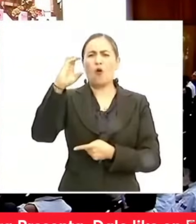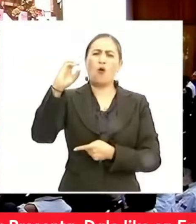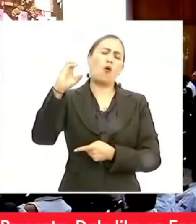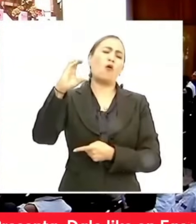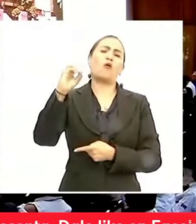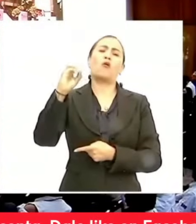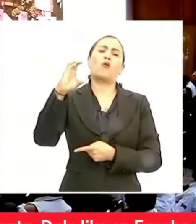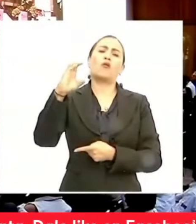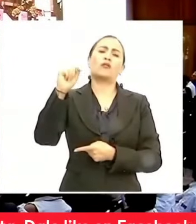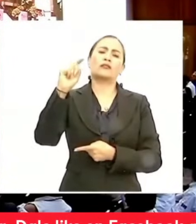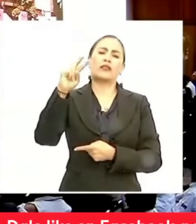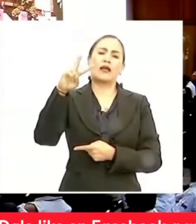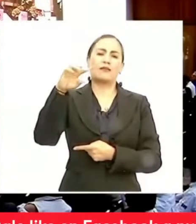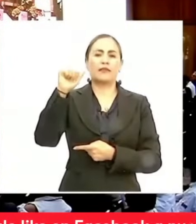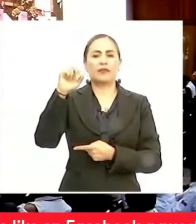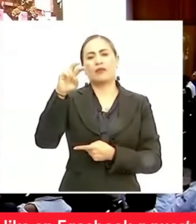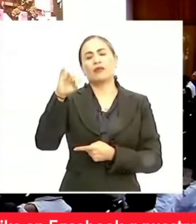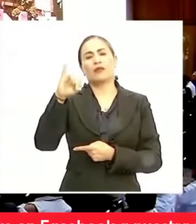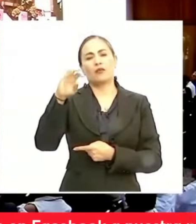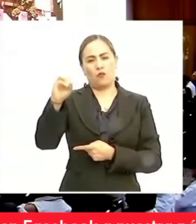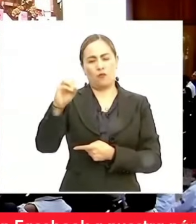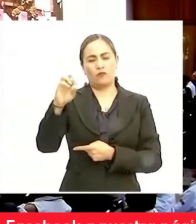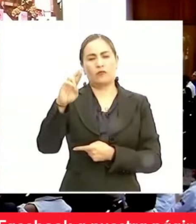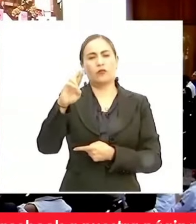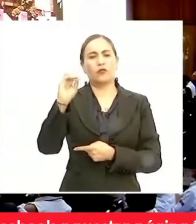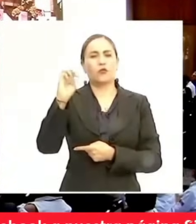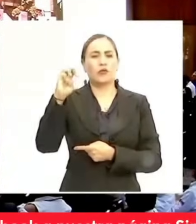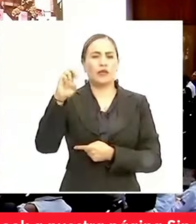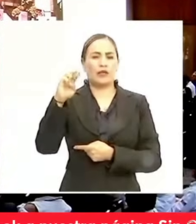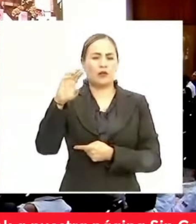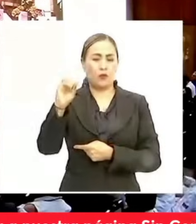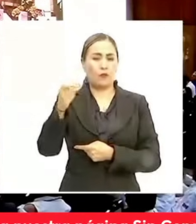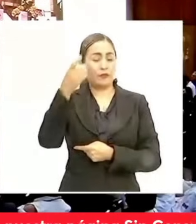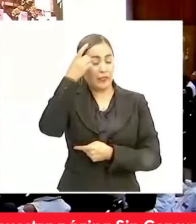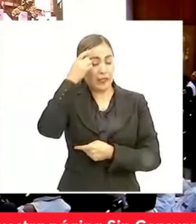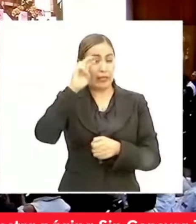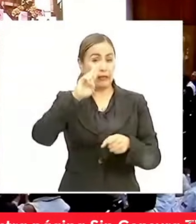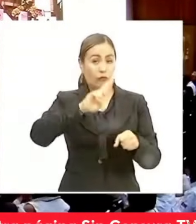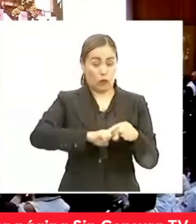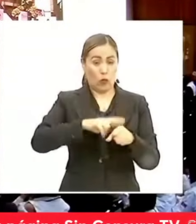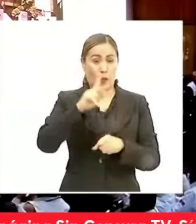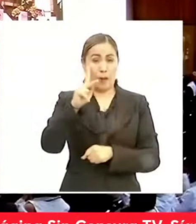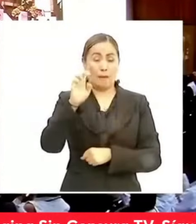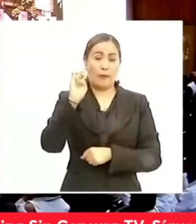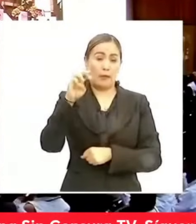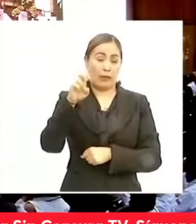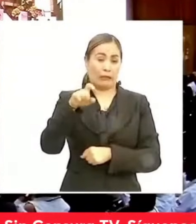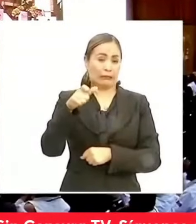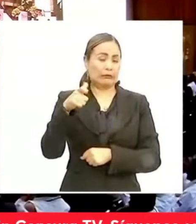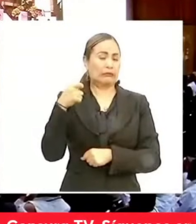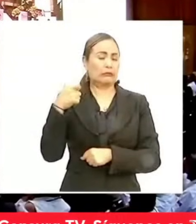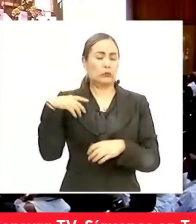Oropeza, excepcional director de Pemex.